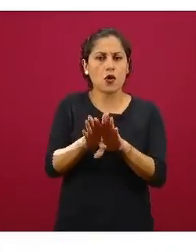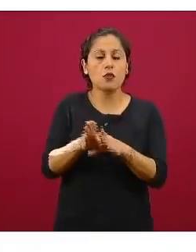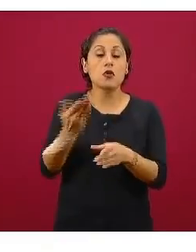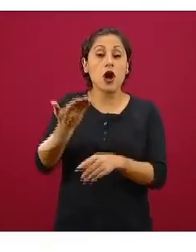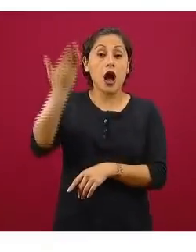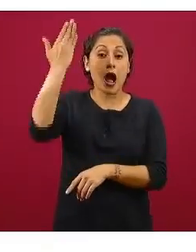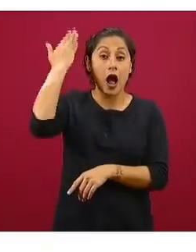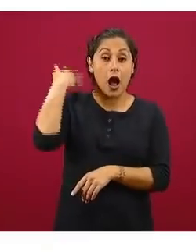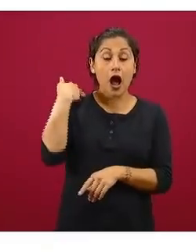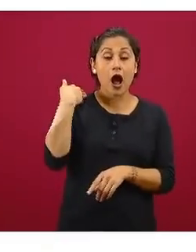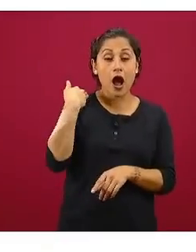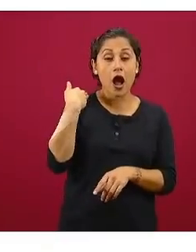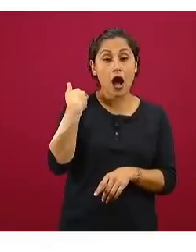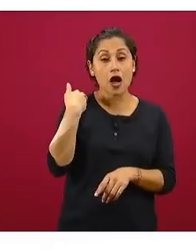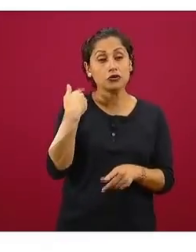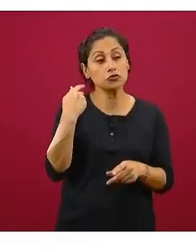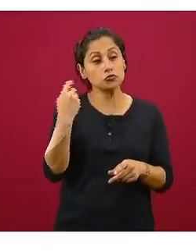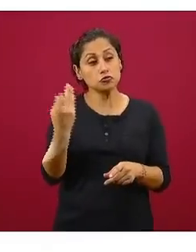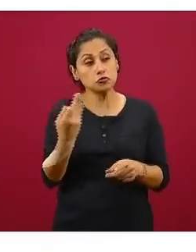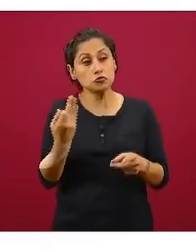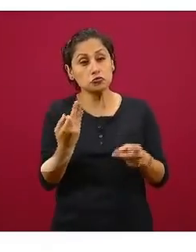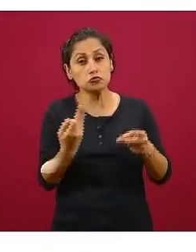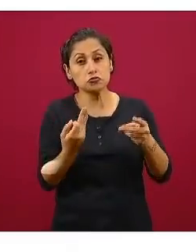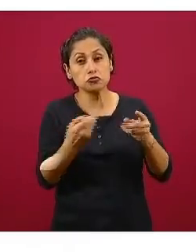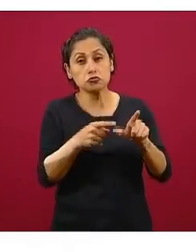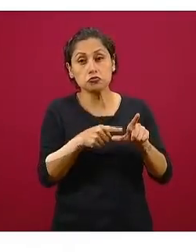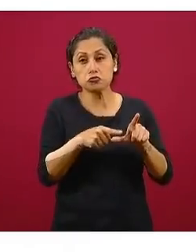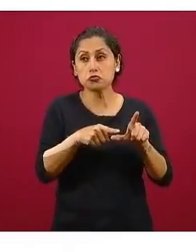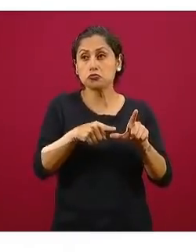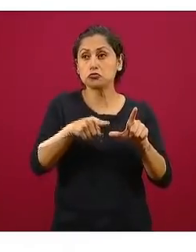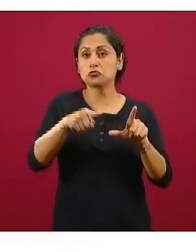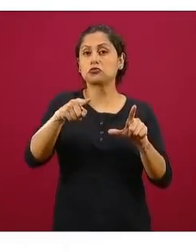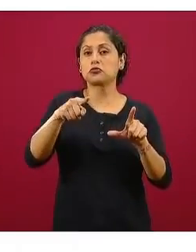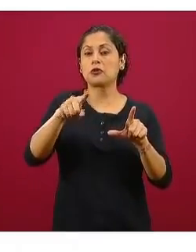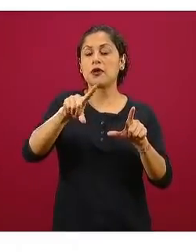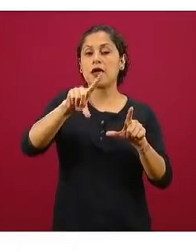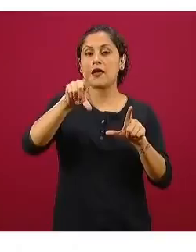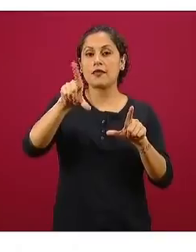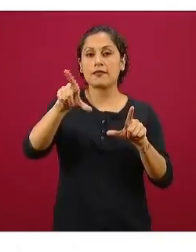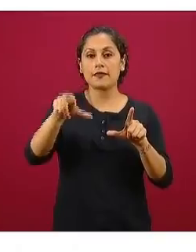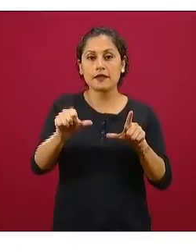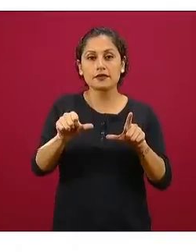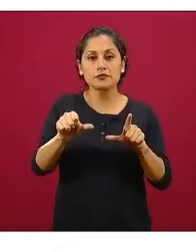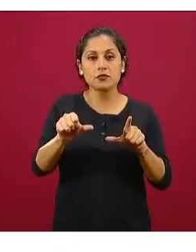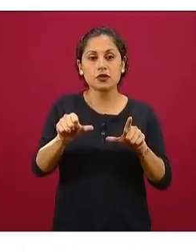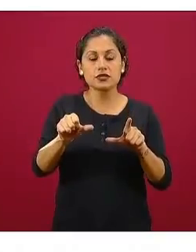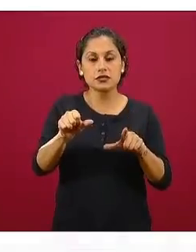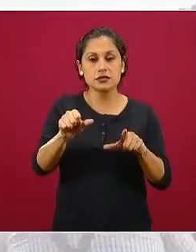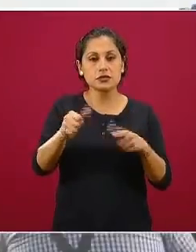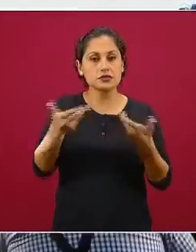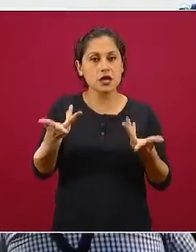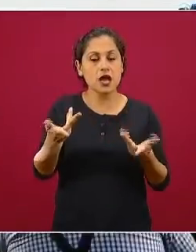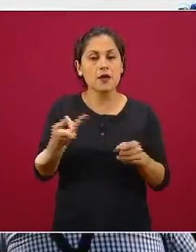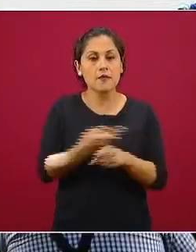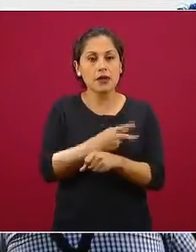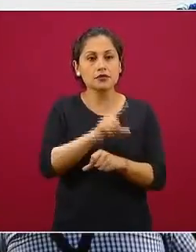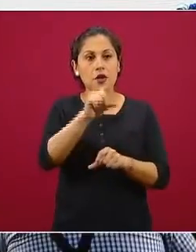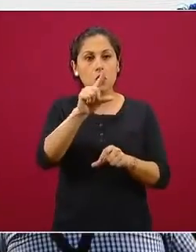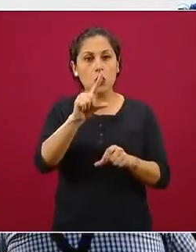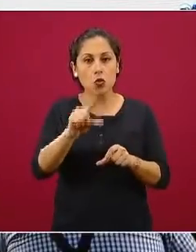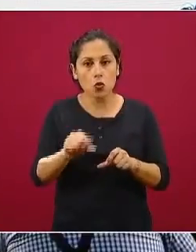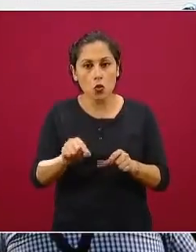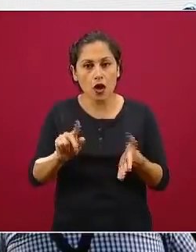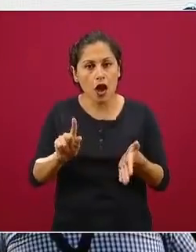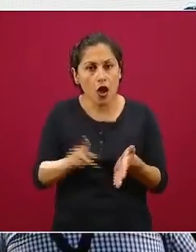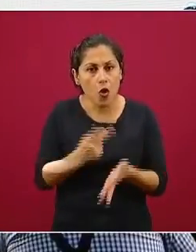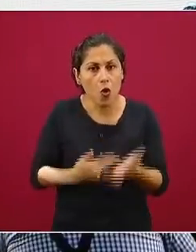cierta comportamiento de la epidemia, cierta dinámica, que después fue afectado para tener un repunte. Cuando hemos hablado